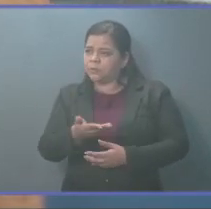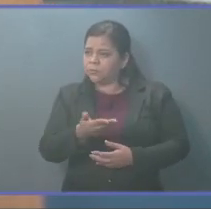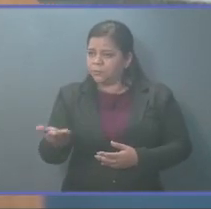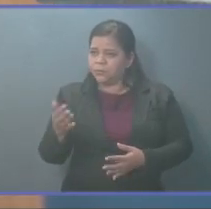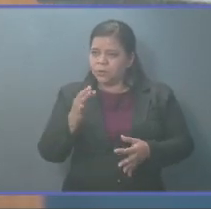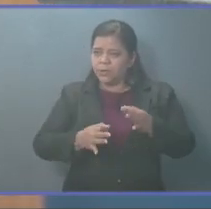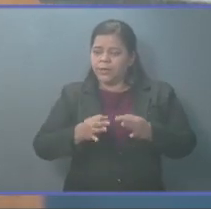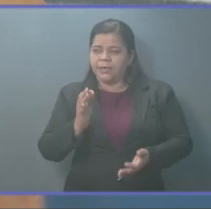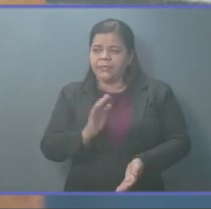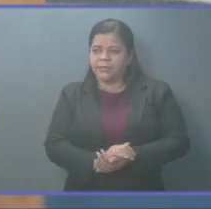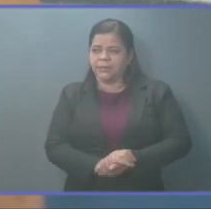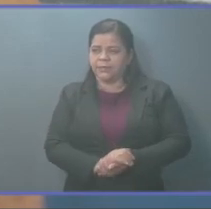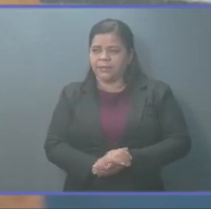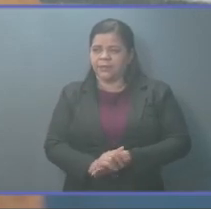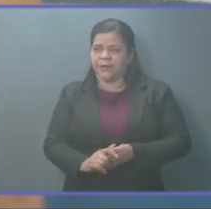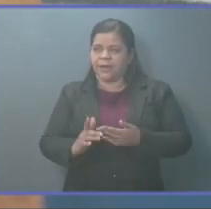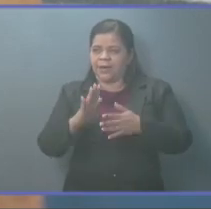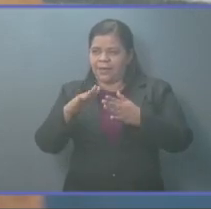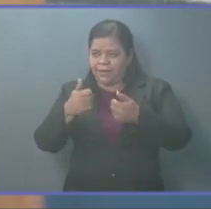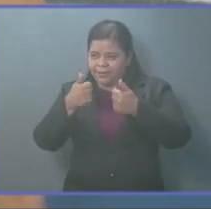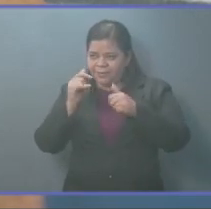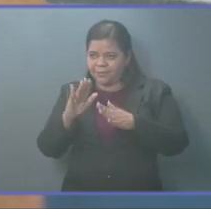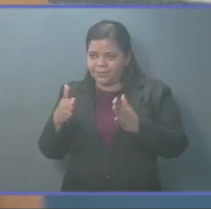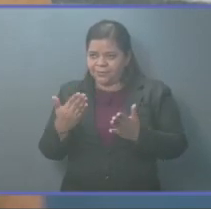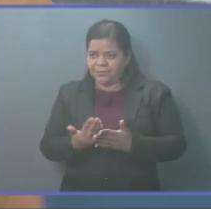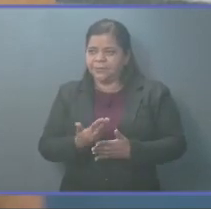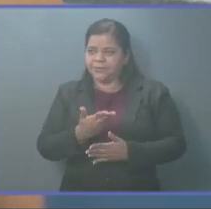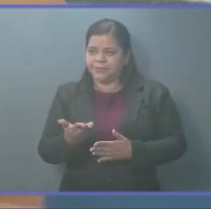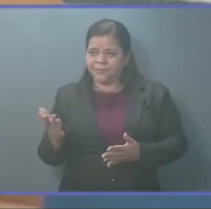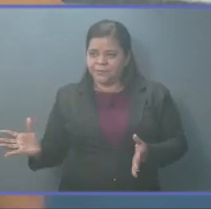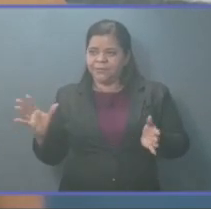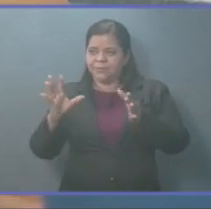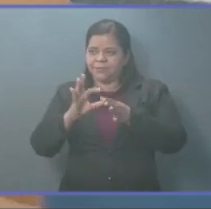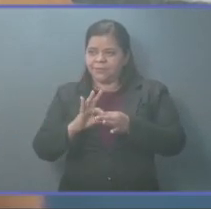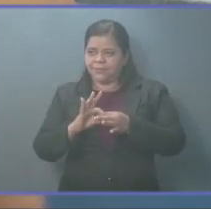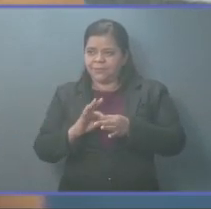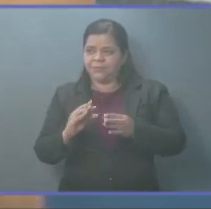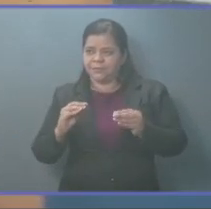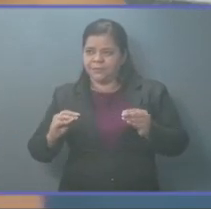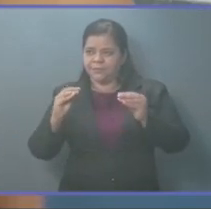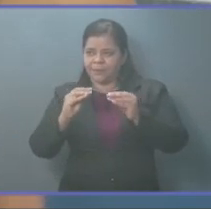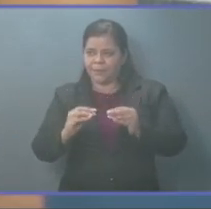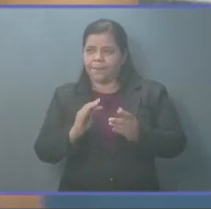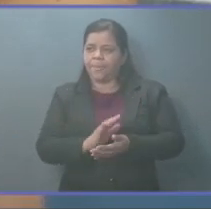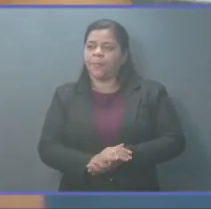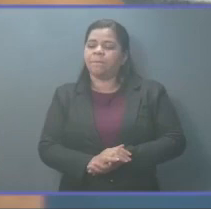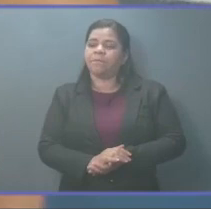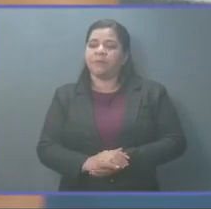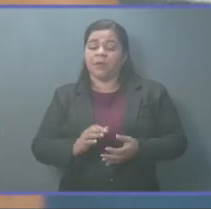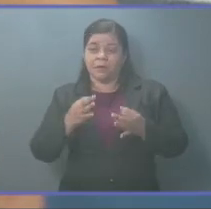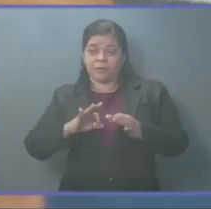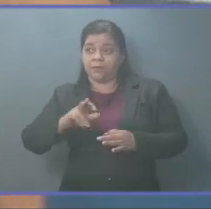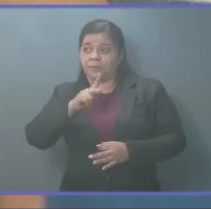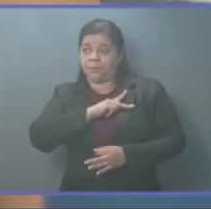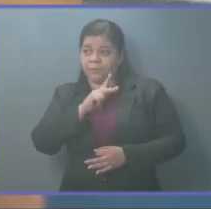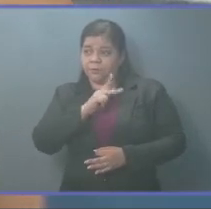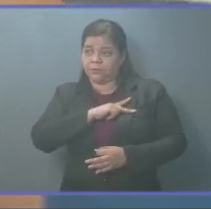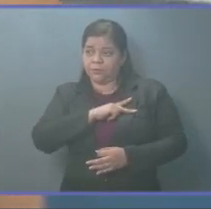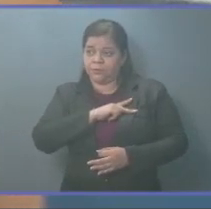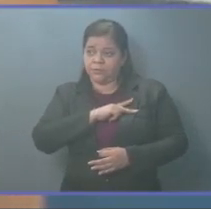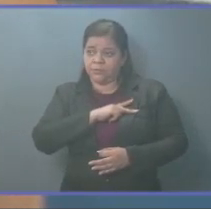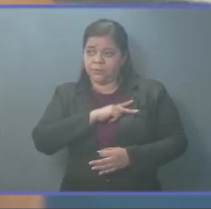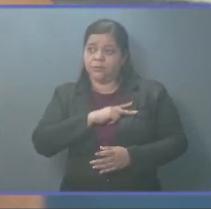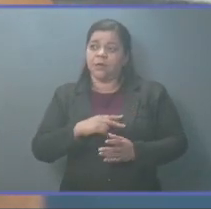juicio necesarios para decisiones sobre los asuntos relativos a la seguridad personal